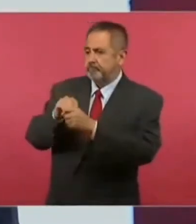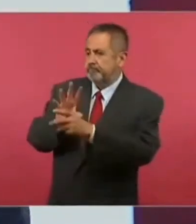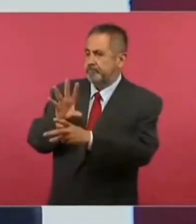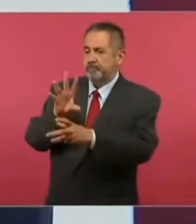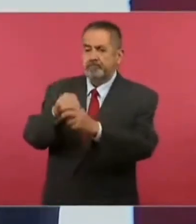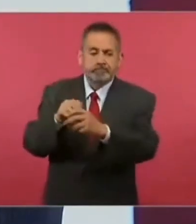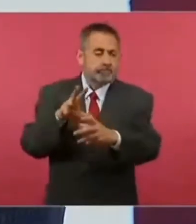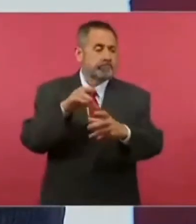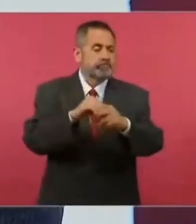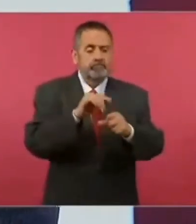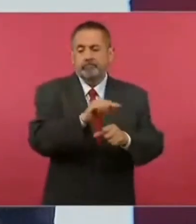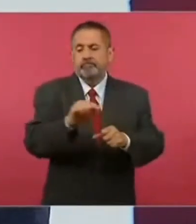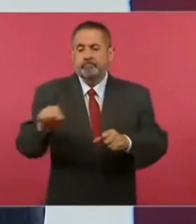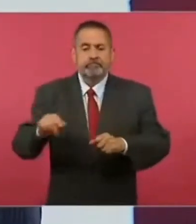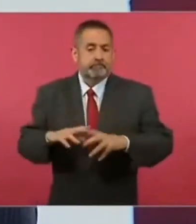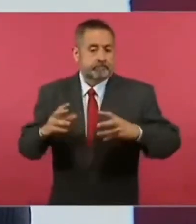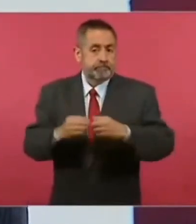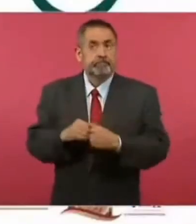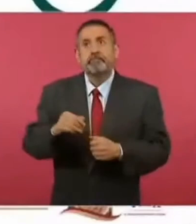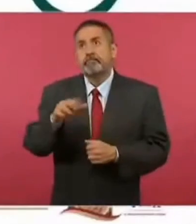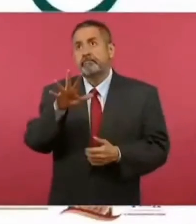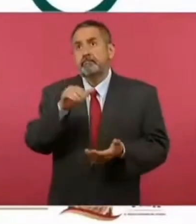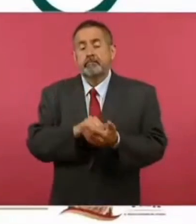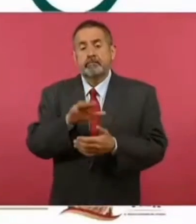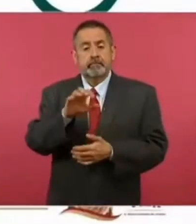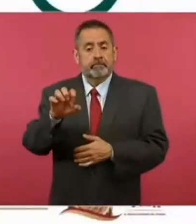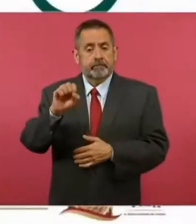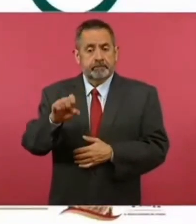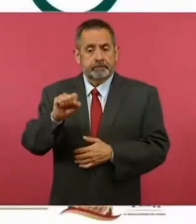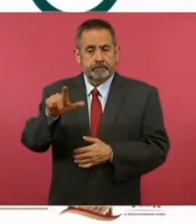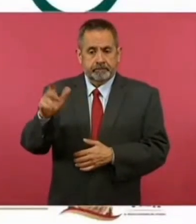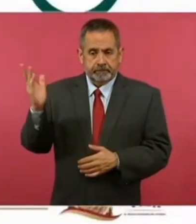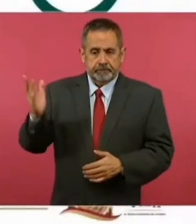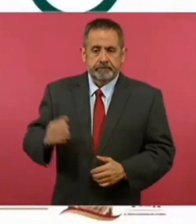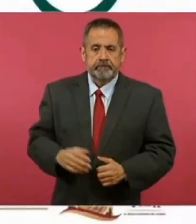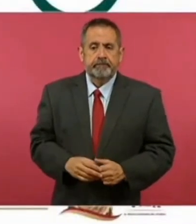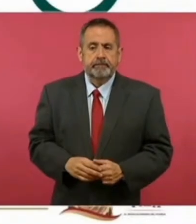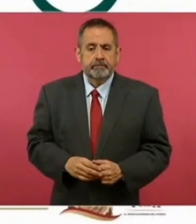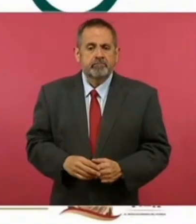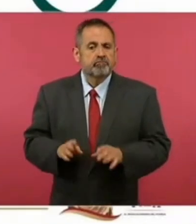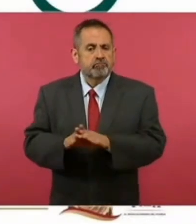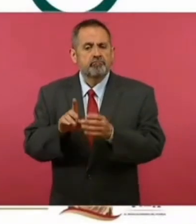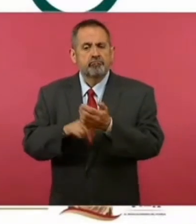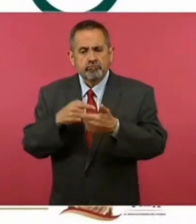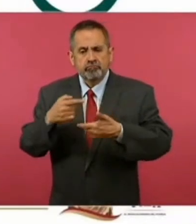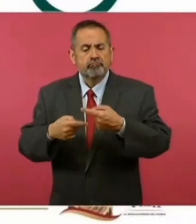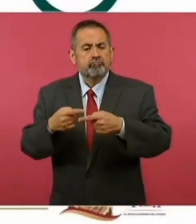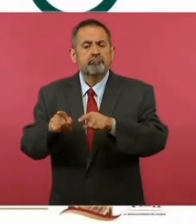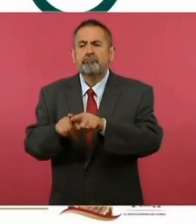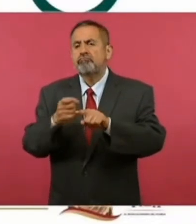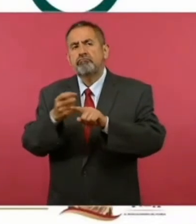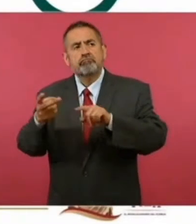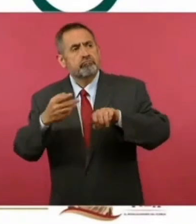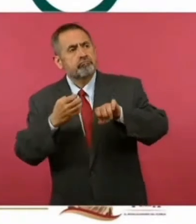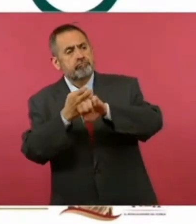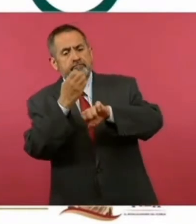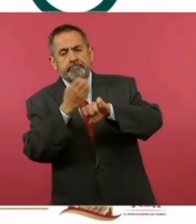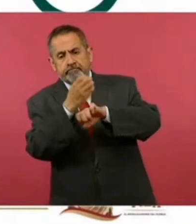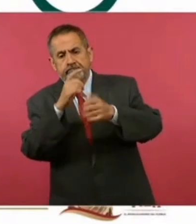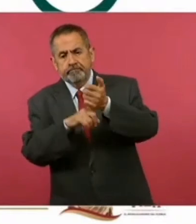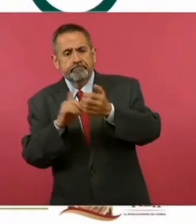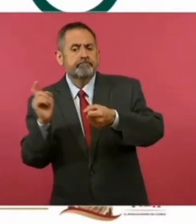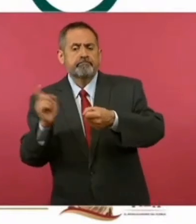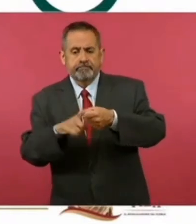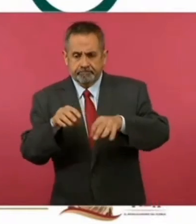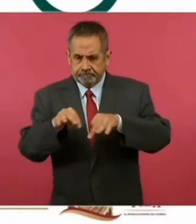estrategias y de ellos cinco mil quinientos sesenta y siete están en algunos de estos catorce estados donde ya opera el nuevo modelo